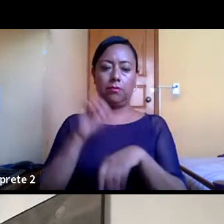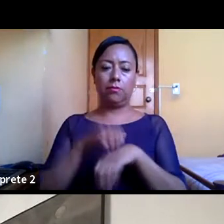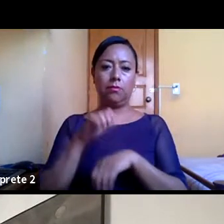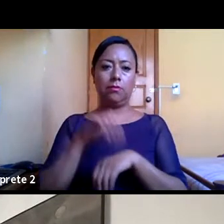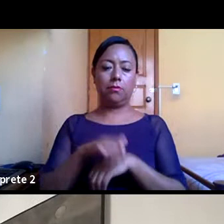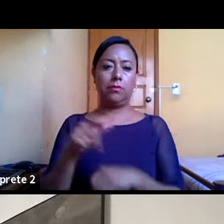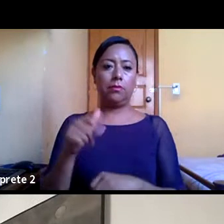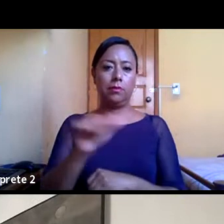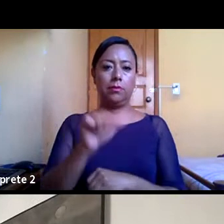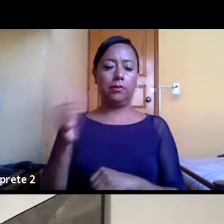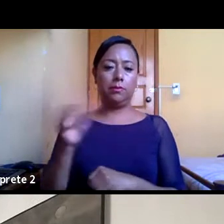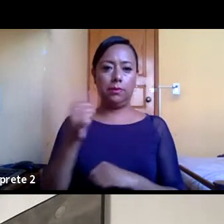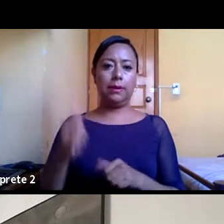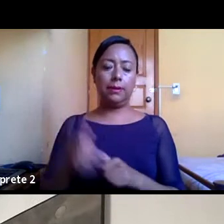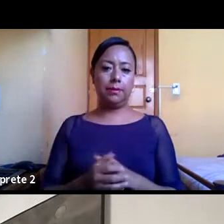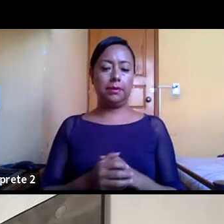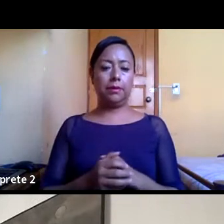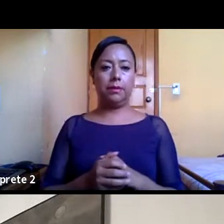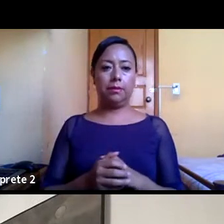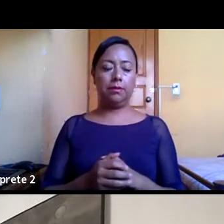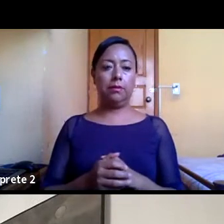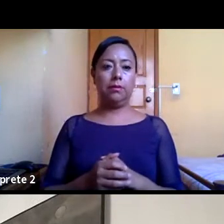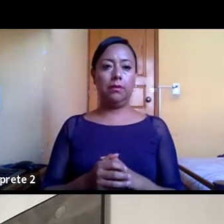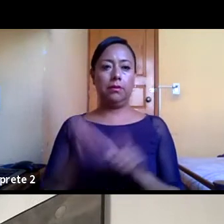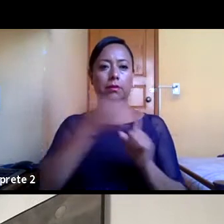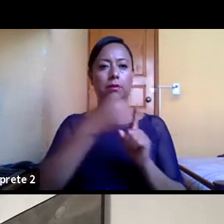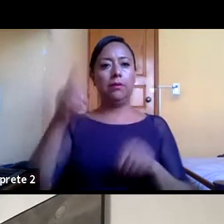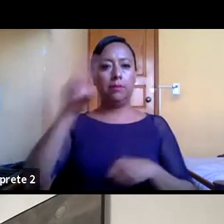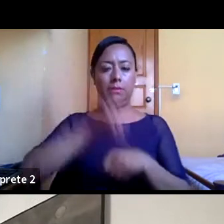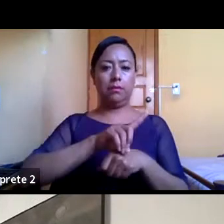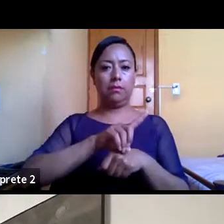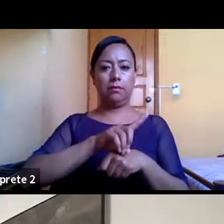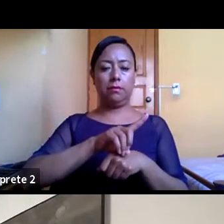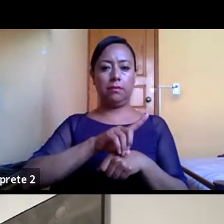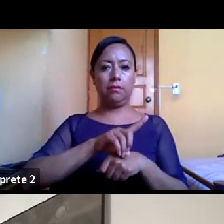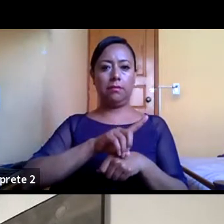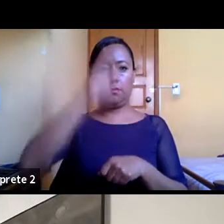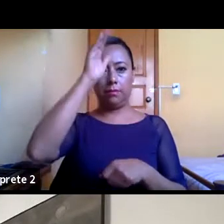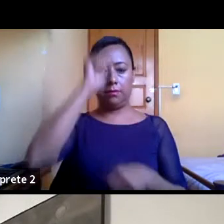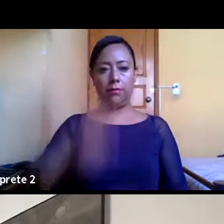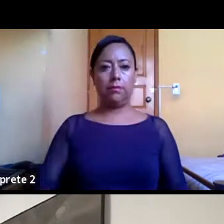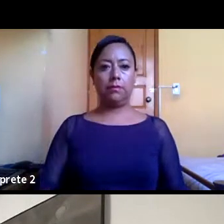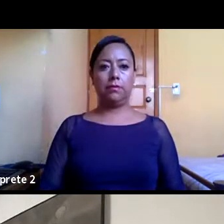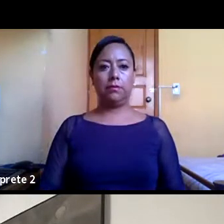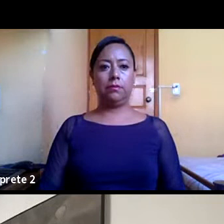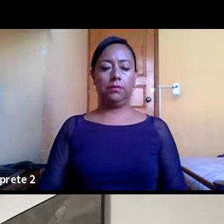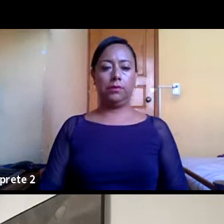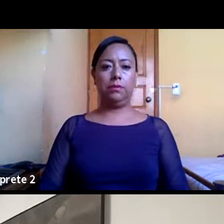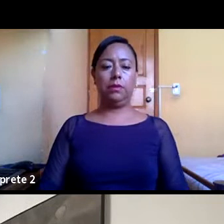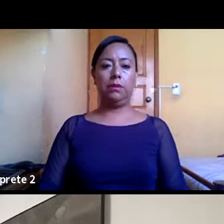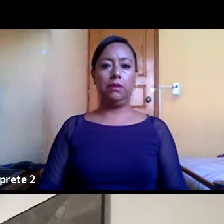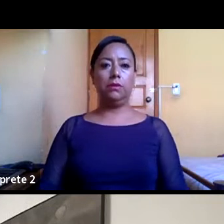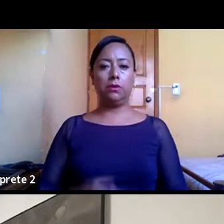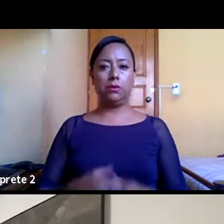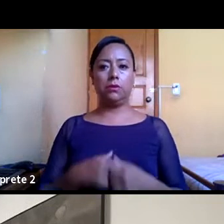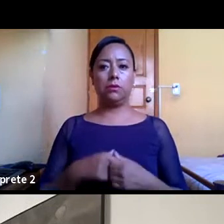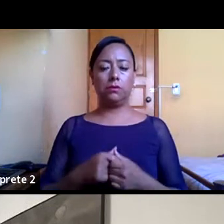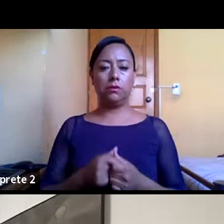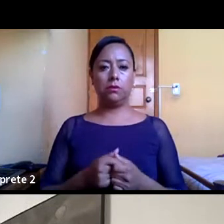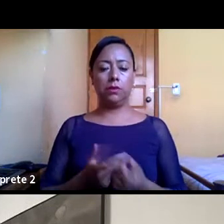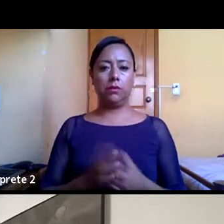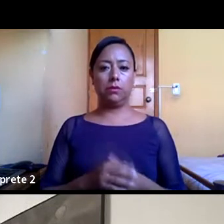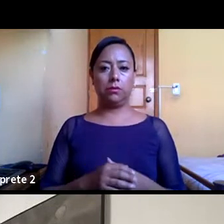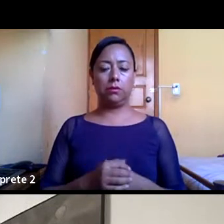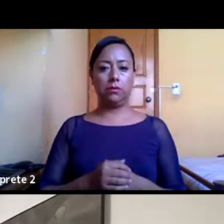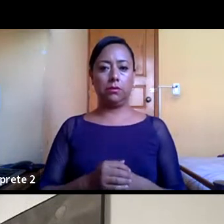11 en su orden del día, que es el que se refiere a... ¿Sí, sí ya lo ubicó? De la Ley de Régimen